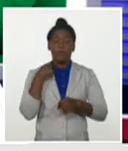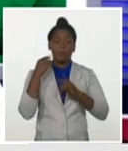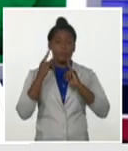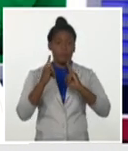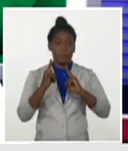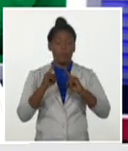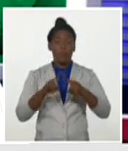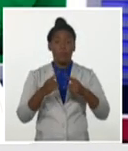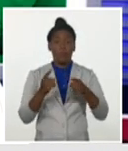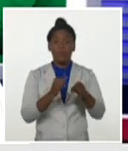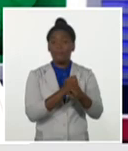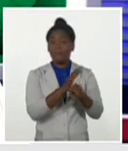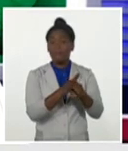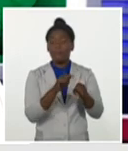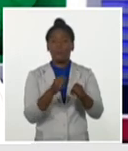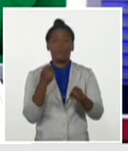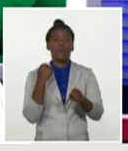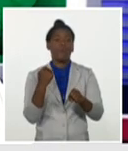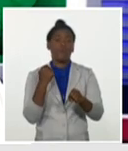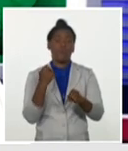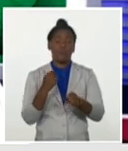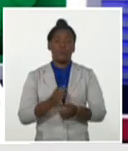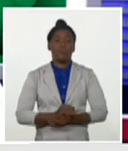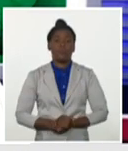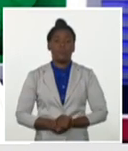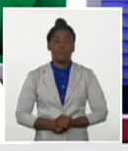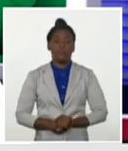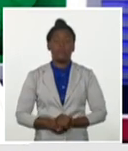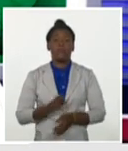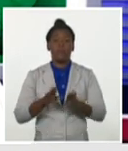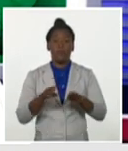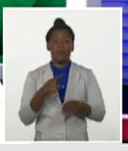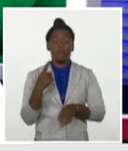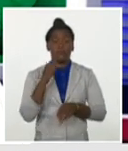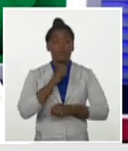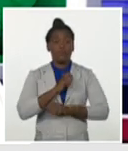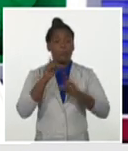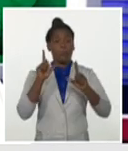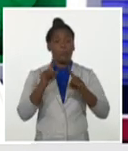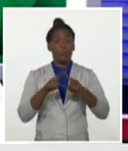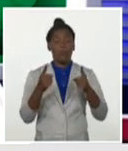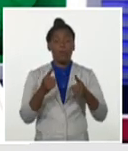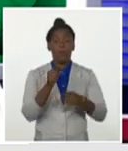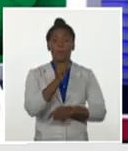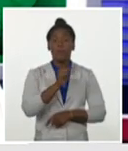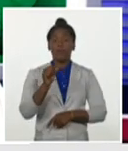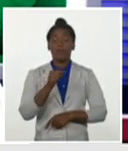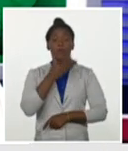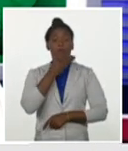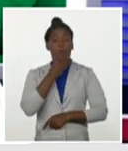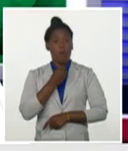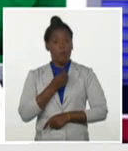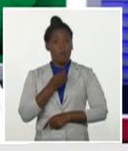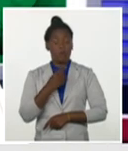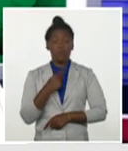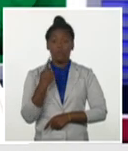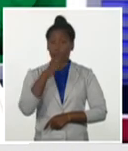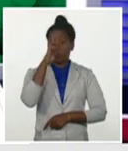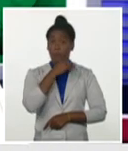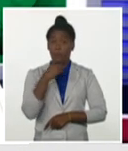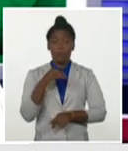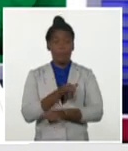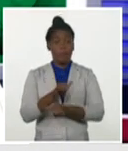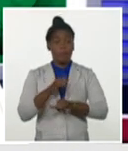SARS-CoV-2, y realmente sorprende a veces. No es que sorprenda a los médicos, sorprende a las personas cuando tú le dices a